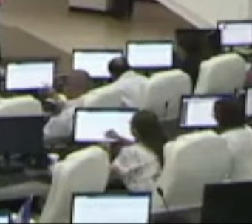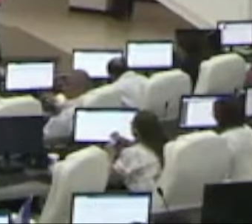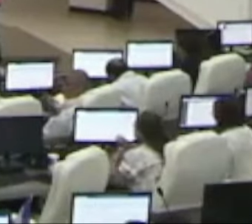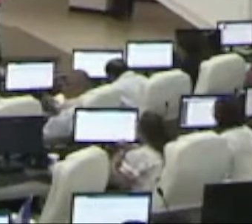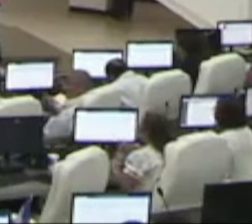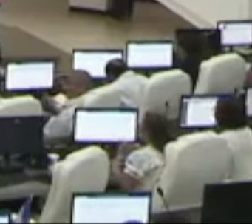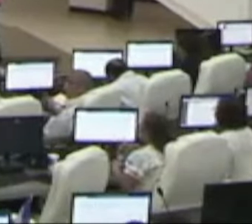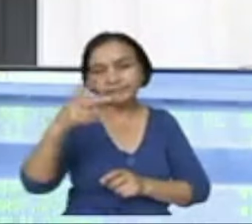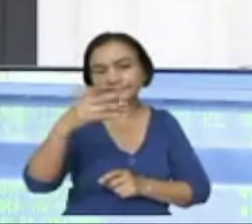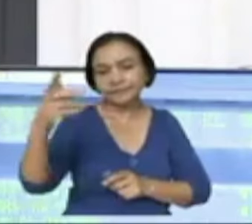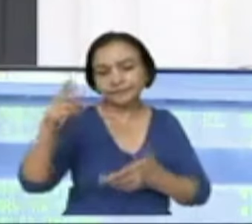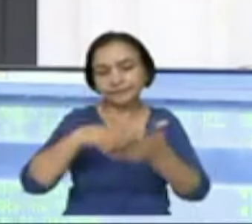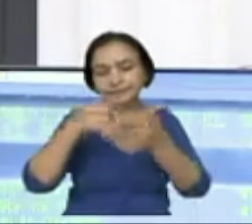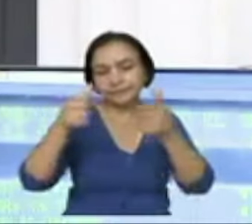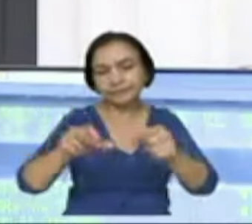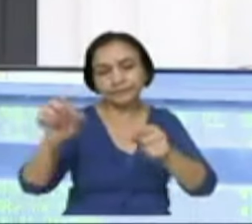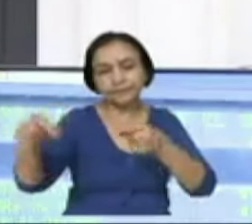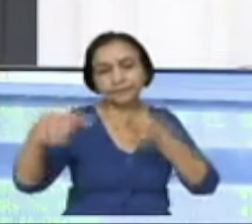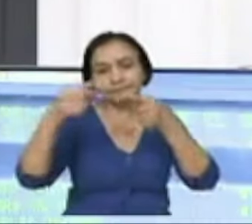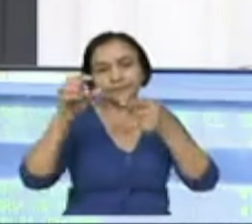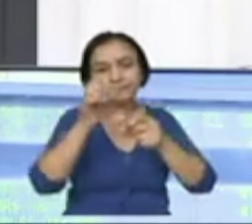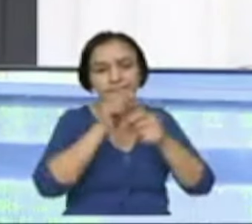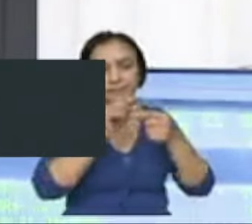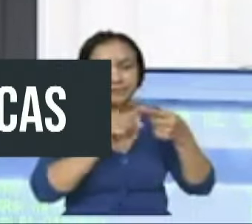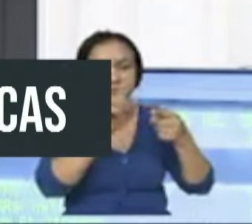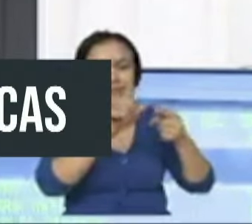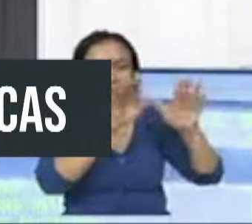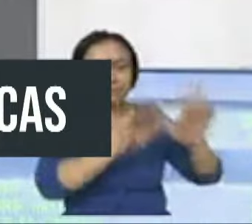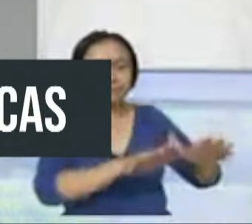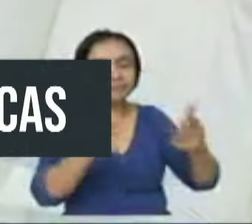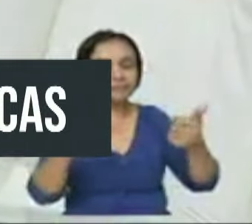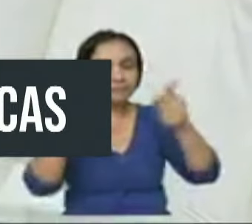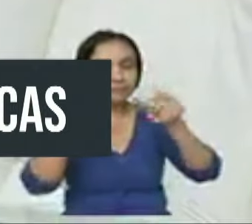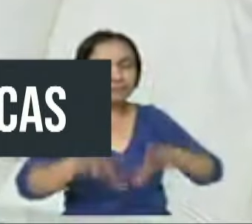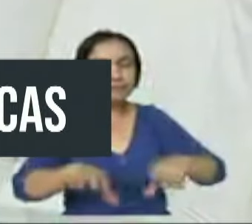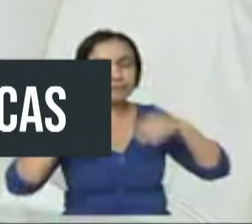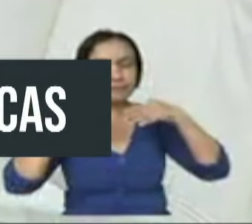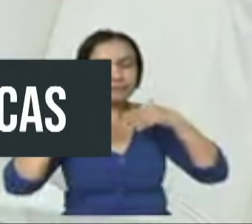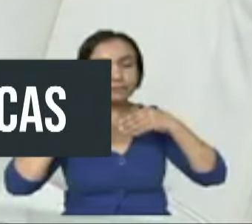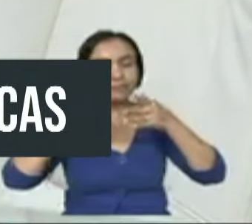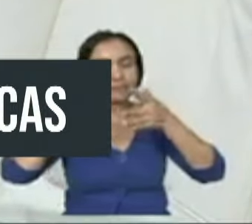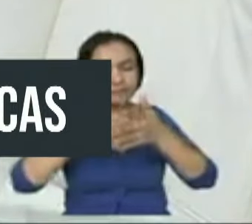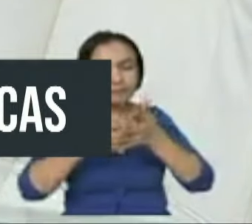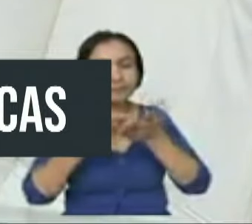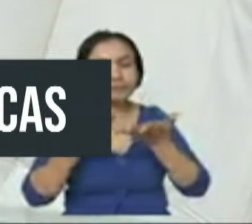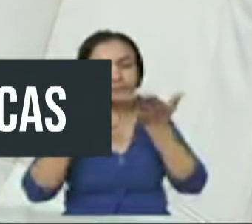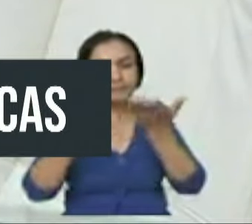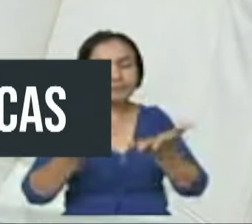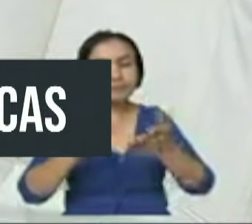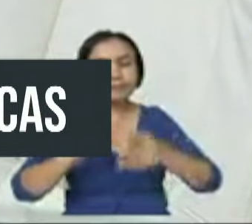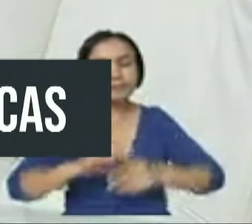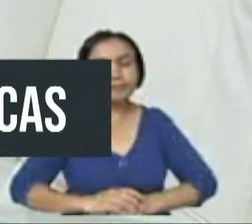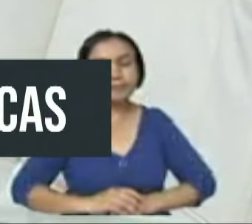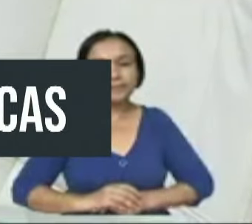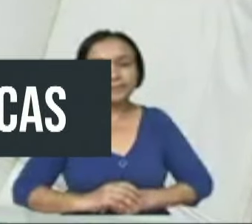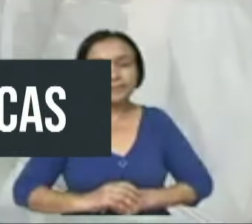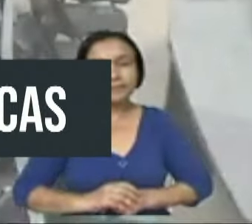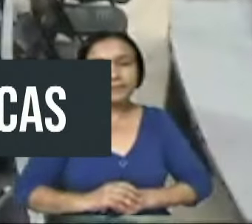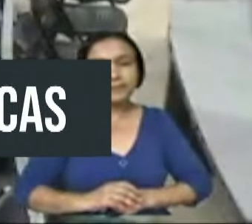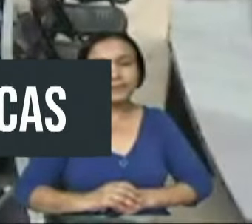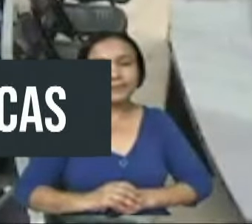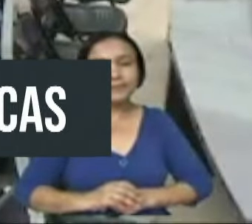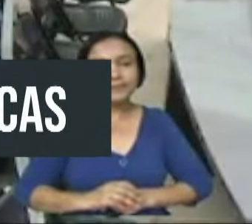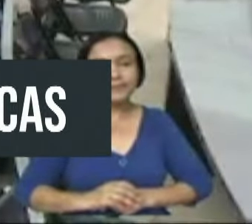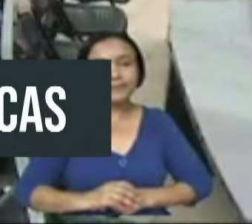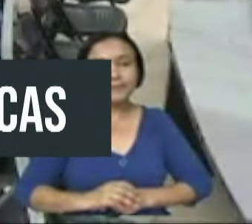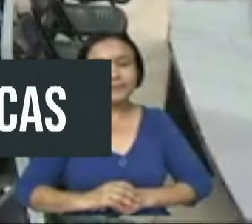Con 89 votos a favor, se aprobó en Asamblea Nacional el acuerdo de facilidad de crédito suscrito entre Nicaragua